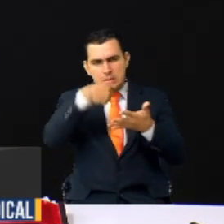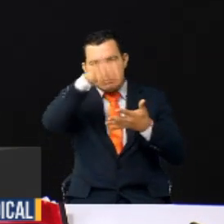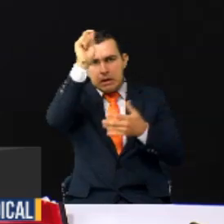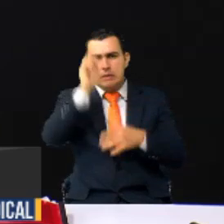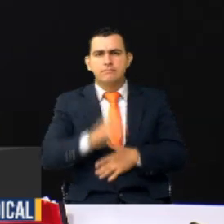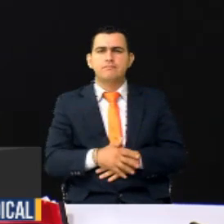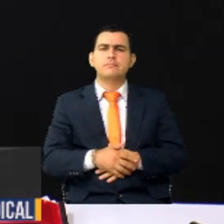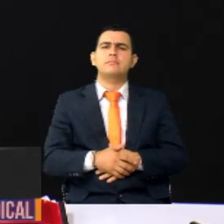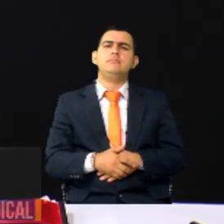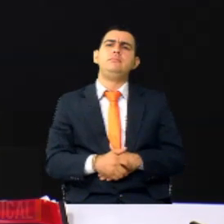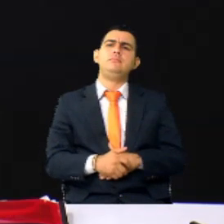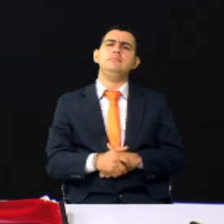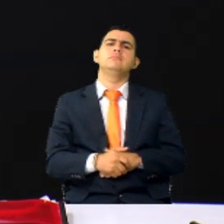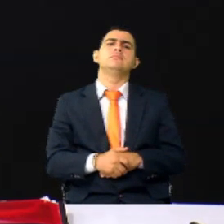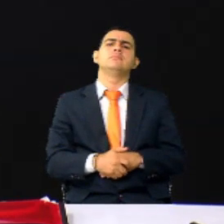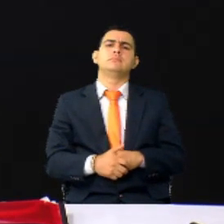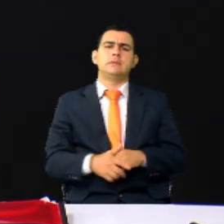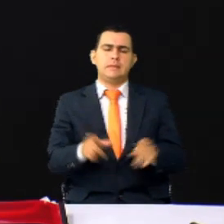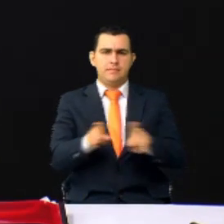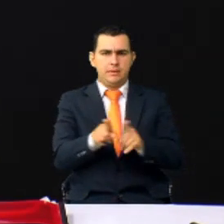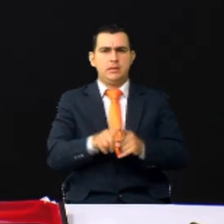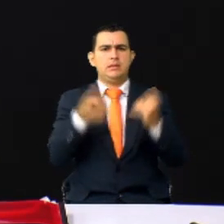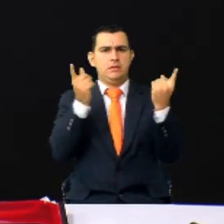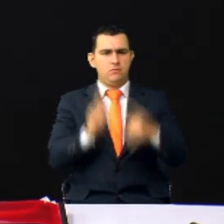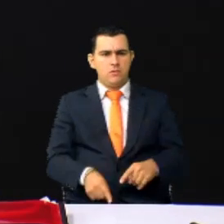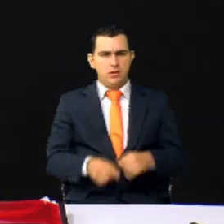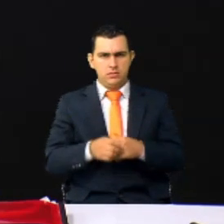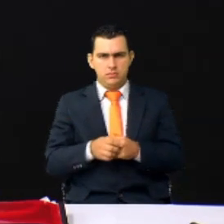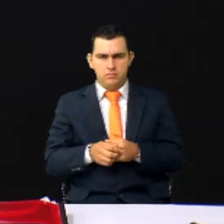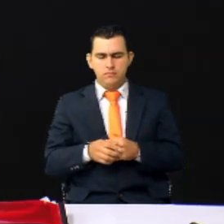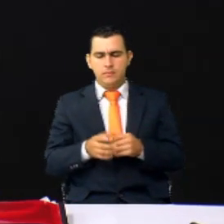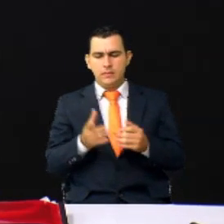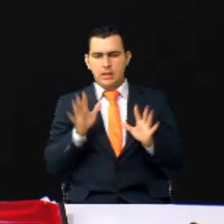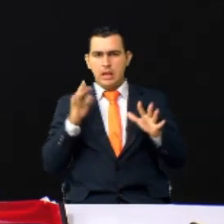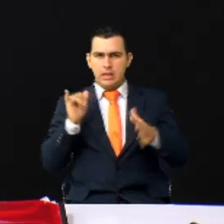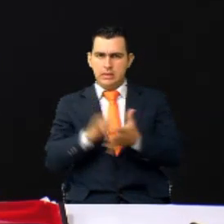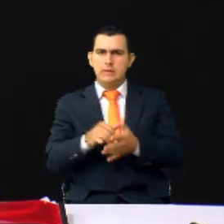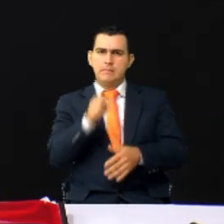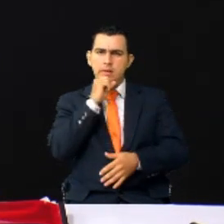nacional, y que lleven a Barrancabermeja en la sangre.